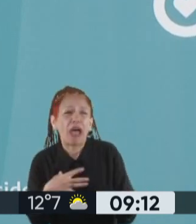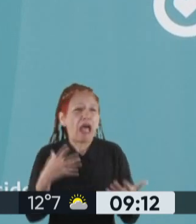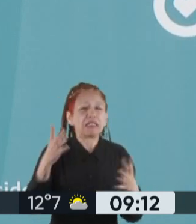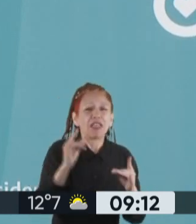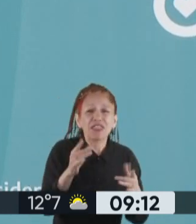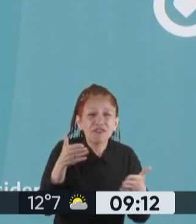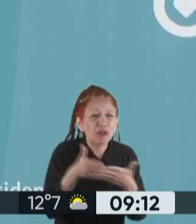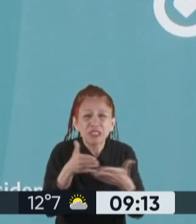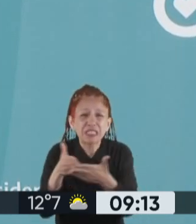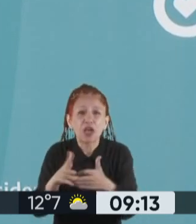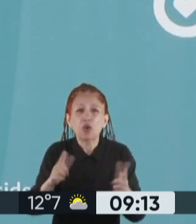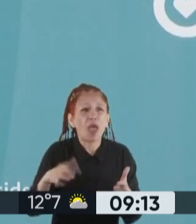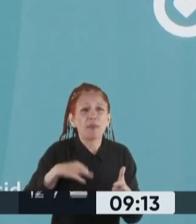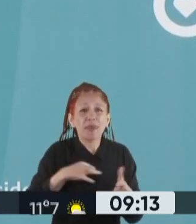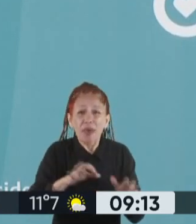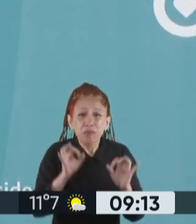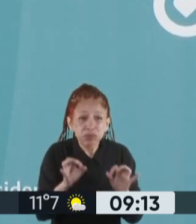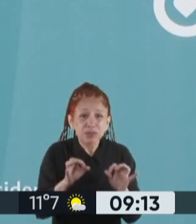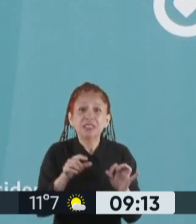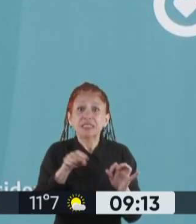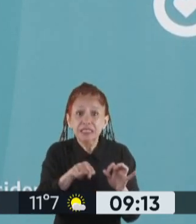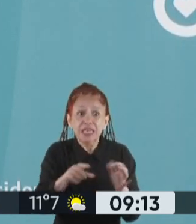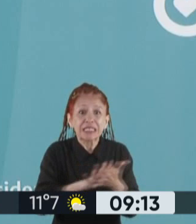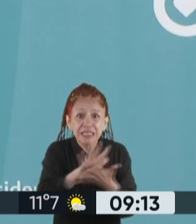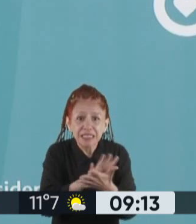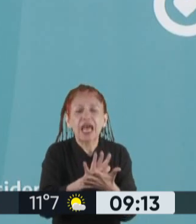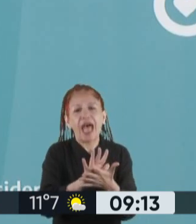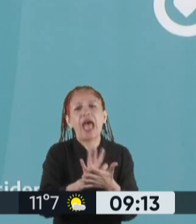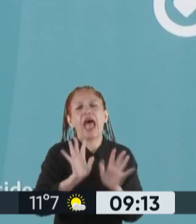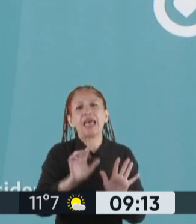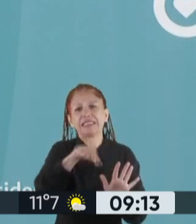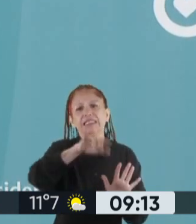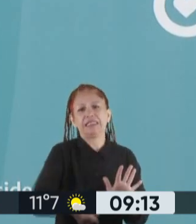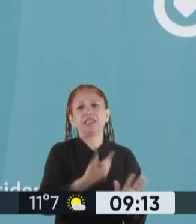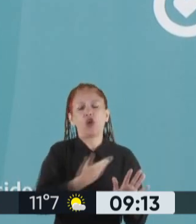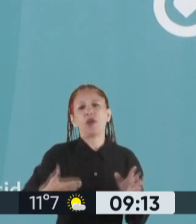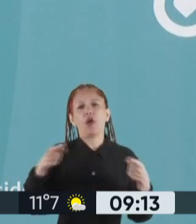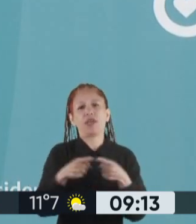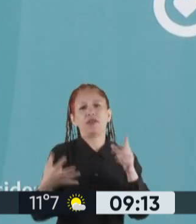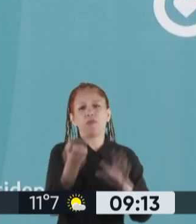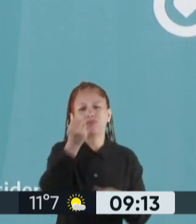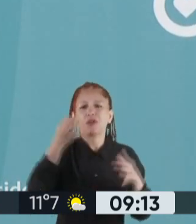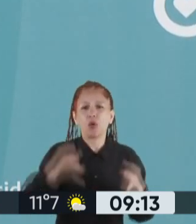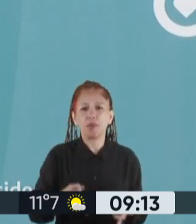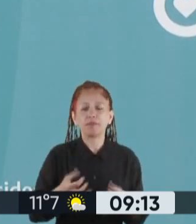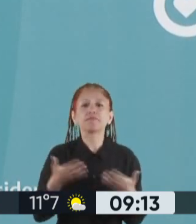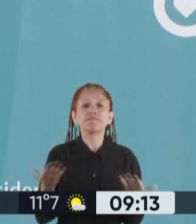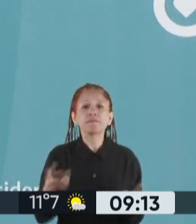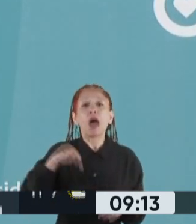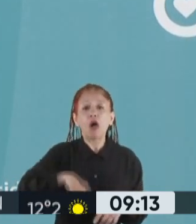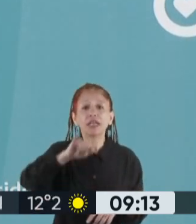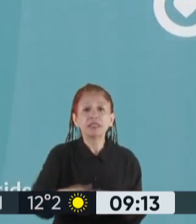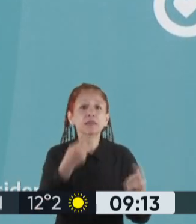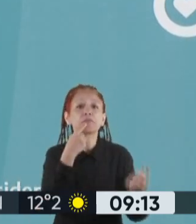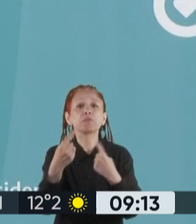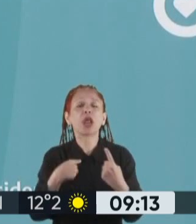llevar adelante su vida cotidiana, no estará cumplido el objetivo de este Gobierno. Así que con esta pequeña introducción voy a contestar ahora todas las